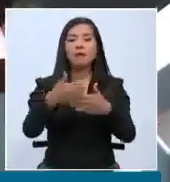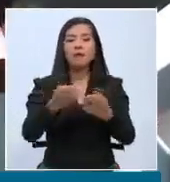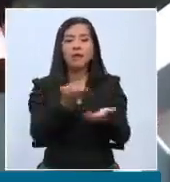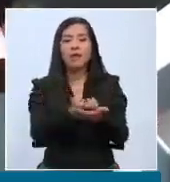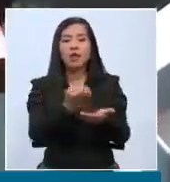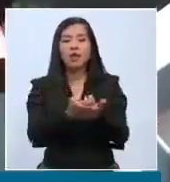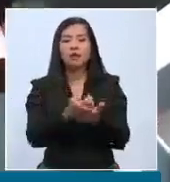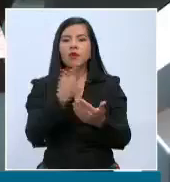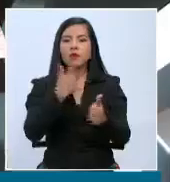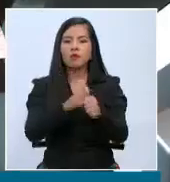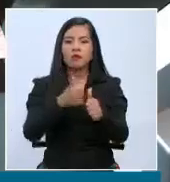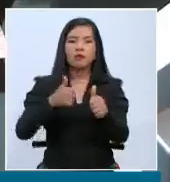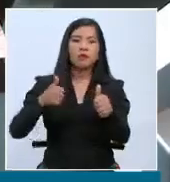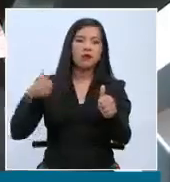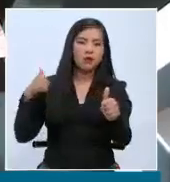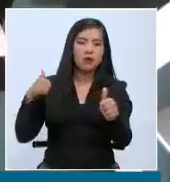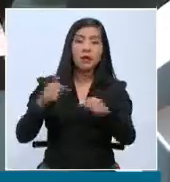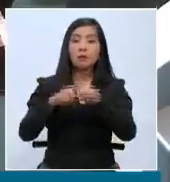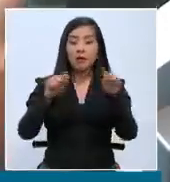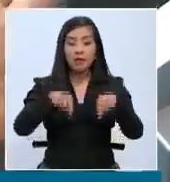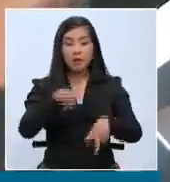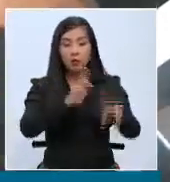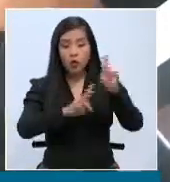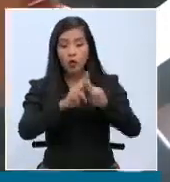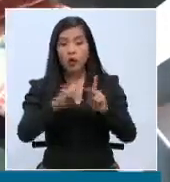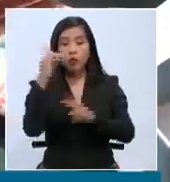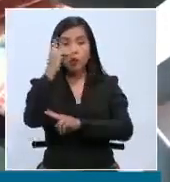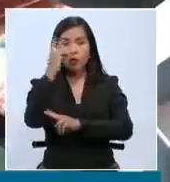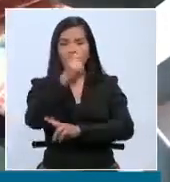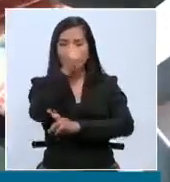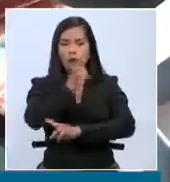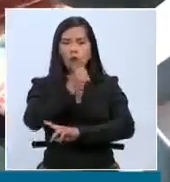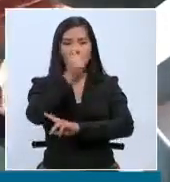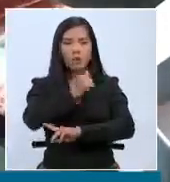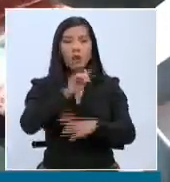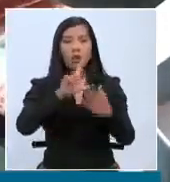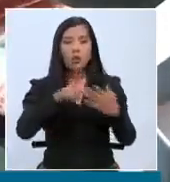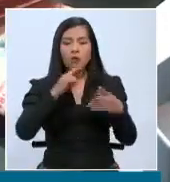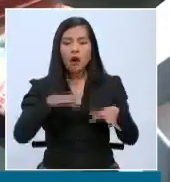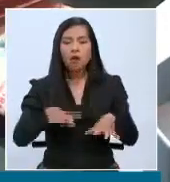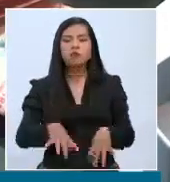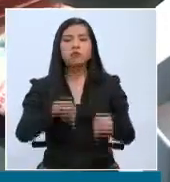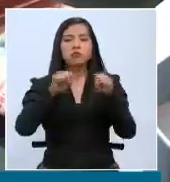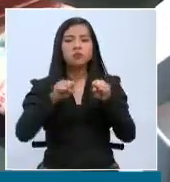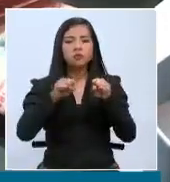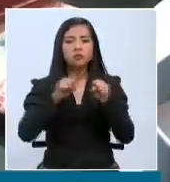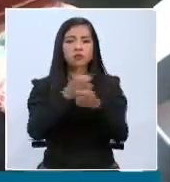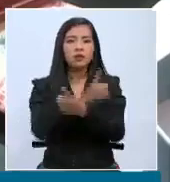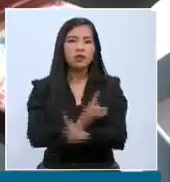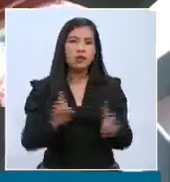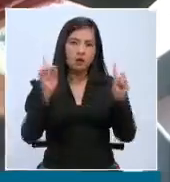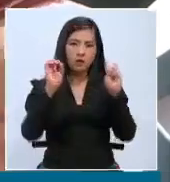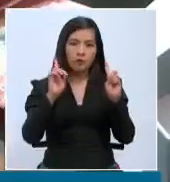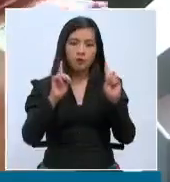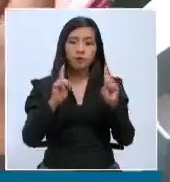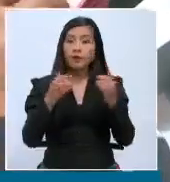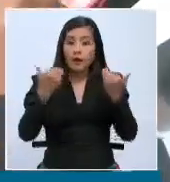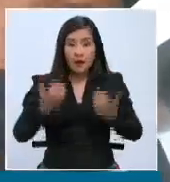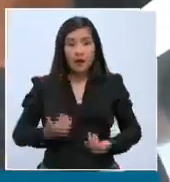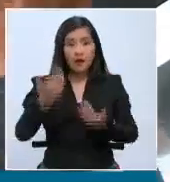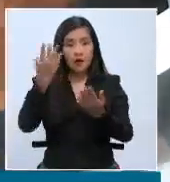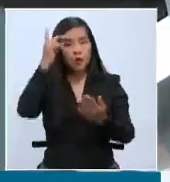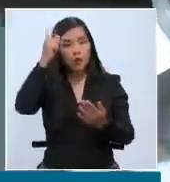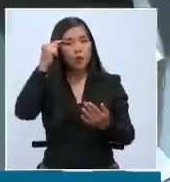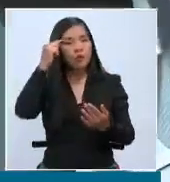boliviana. Sin embargo, el pueblo boliviano con su resistencia ha recuperado la democracia y ahora el gobierno de Luis